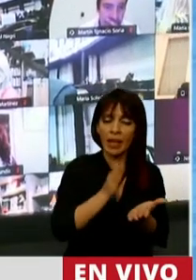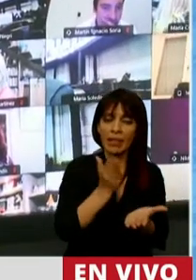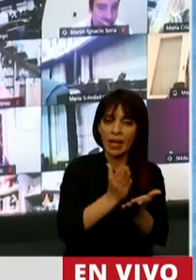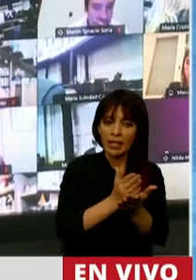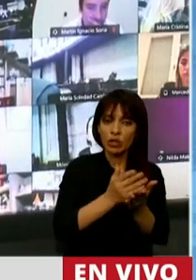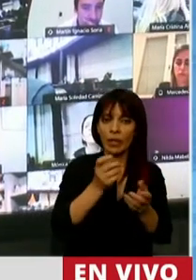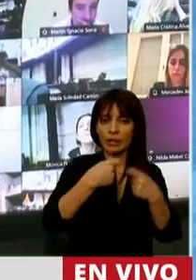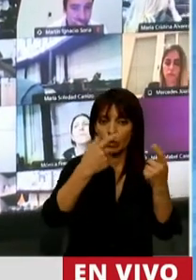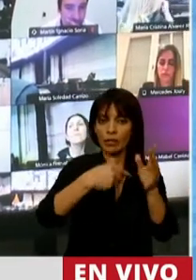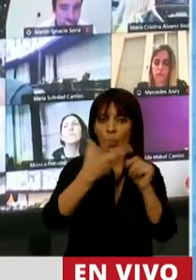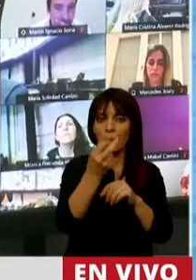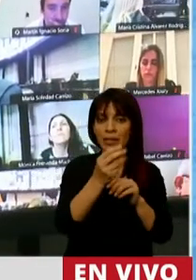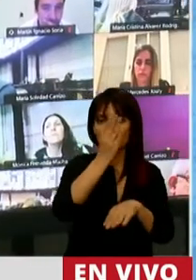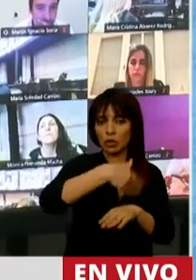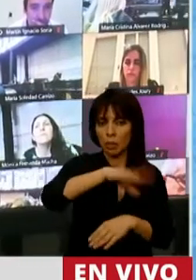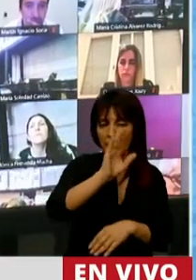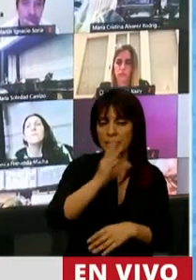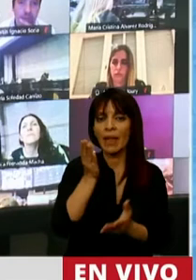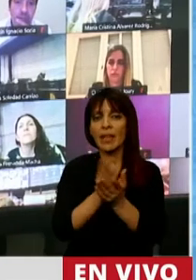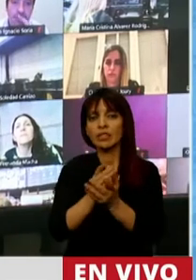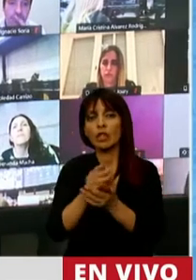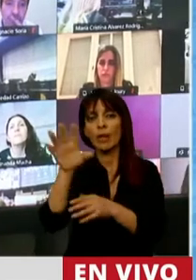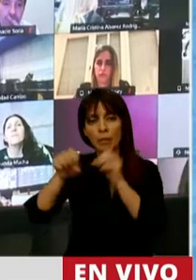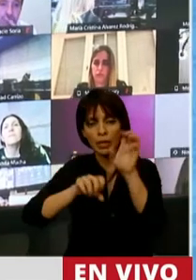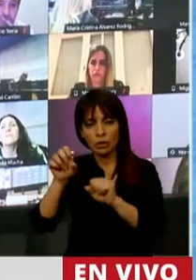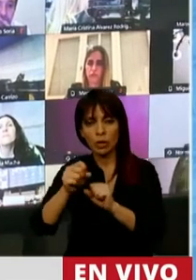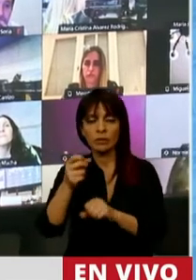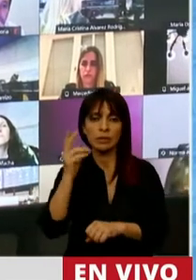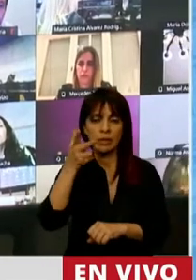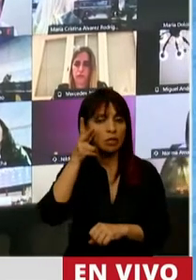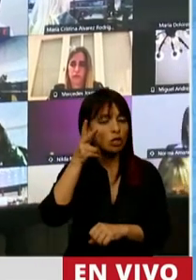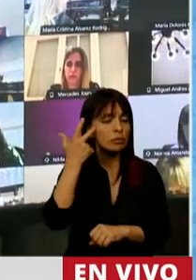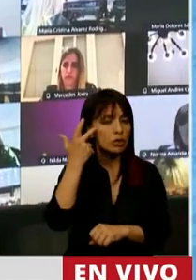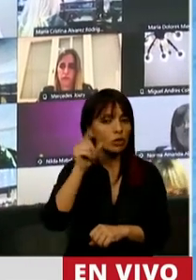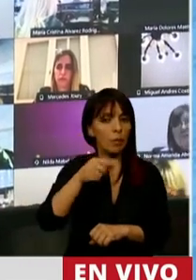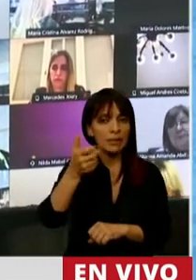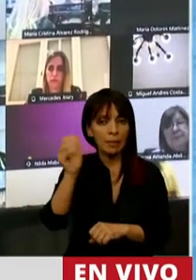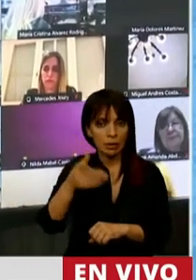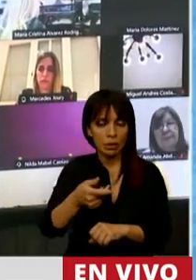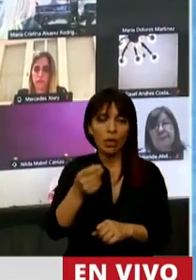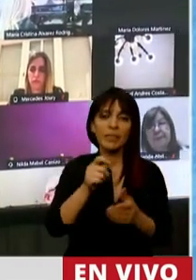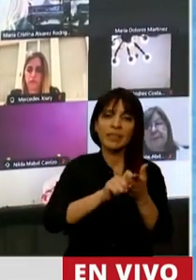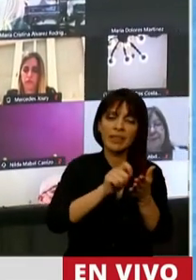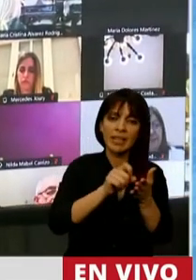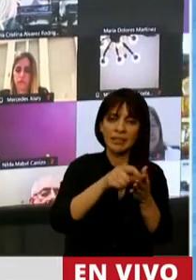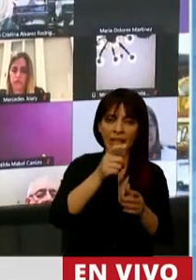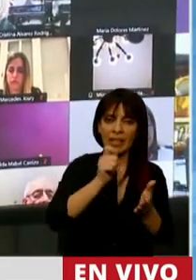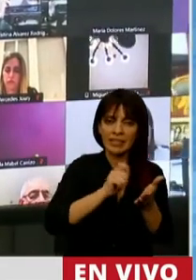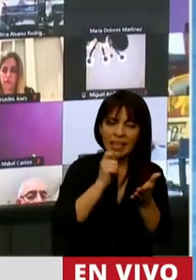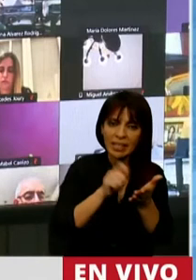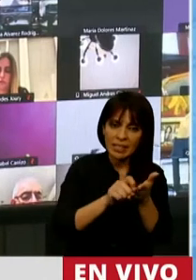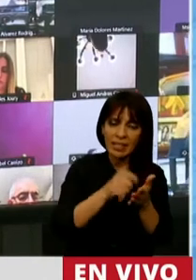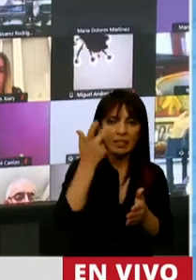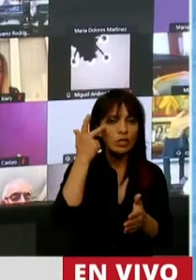del 20%. Derechos de importación, 18,6%. Tasa de estadística, 18,2%.